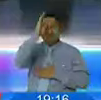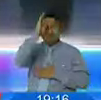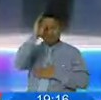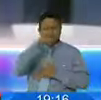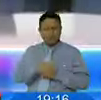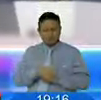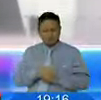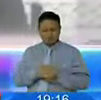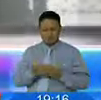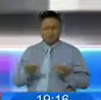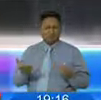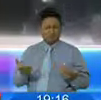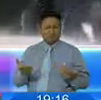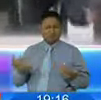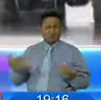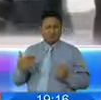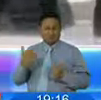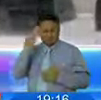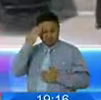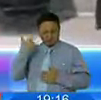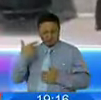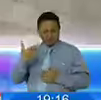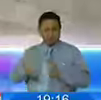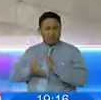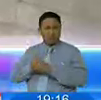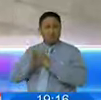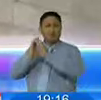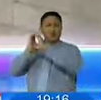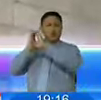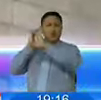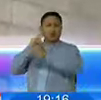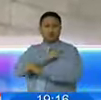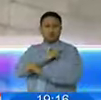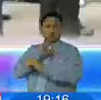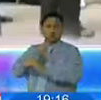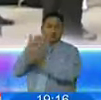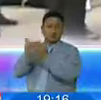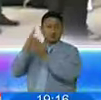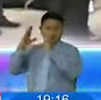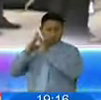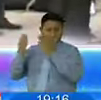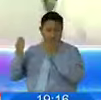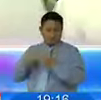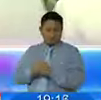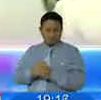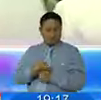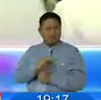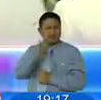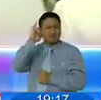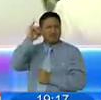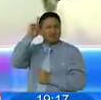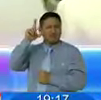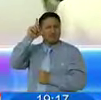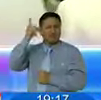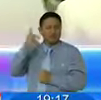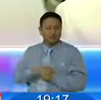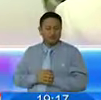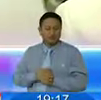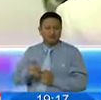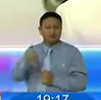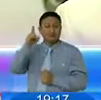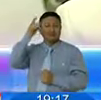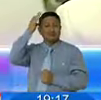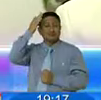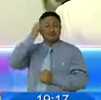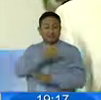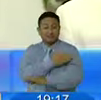noche que desapareció mientras ella sabía que tomaba un bus de su universidad a la casa. Es ilógico. Esa teoría de la